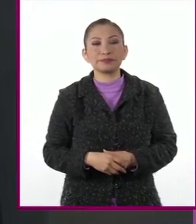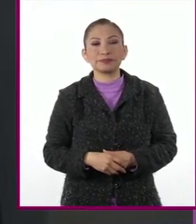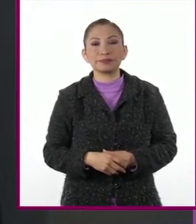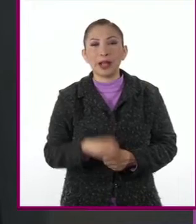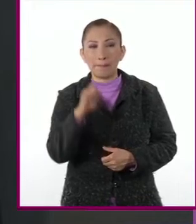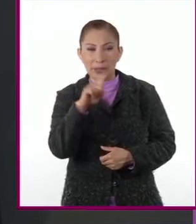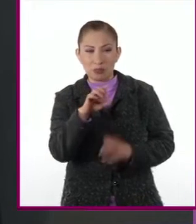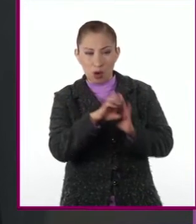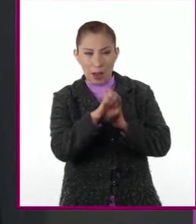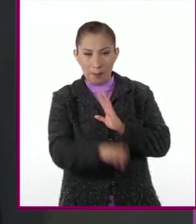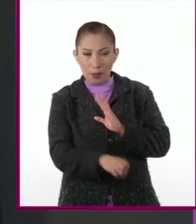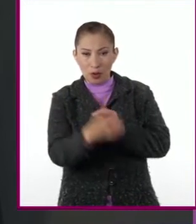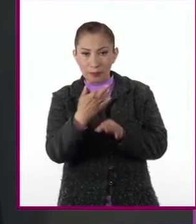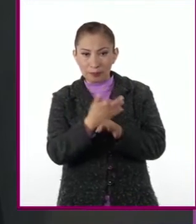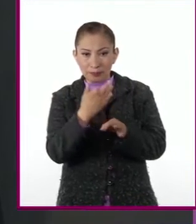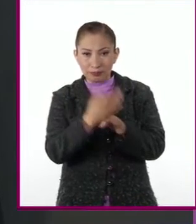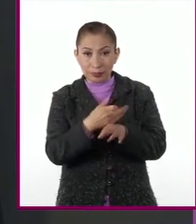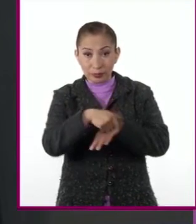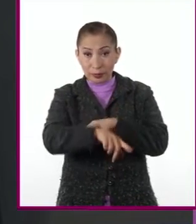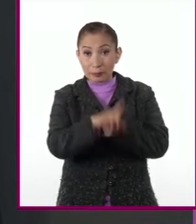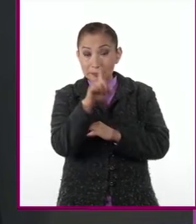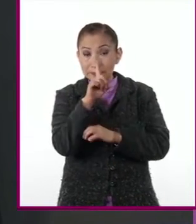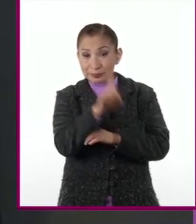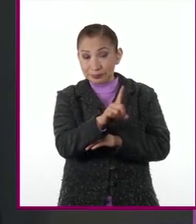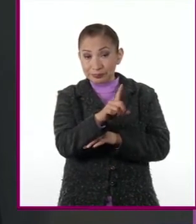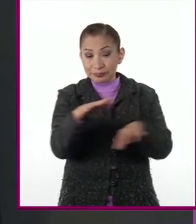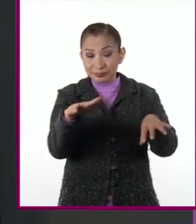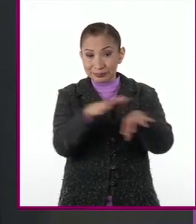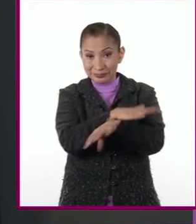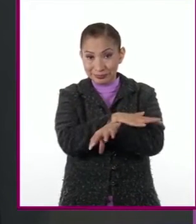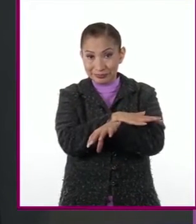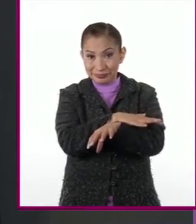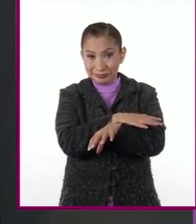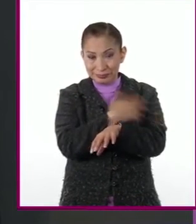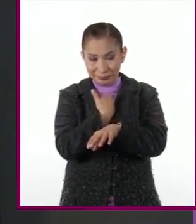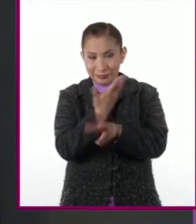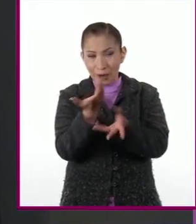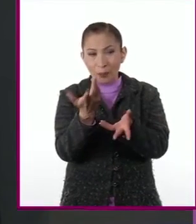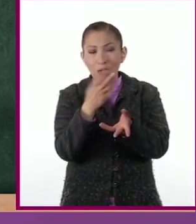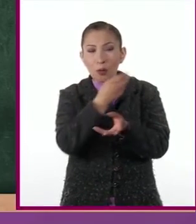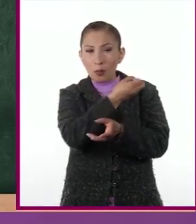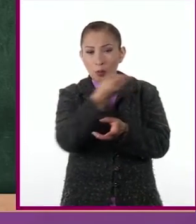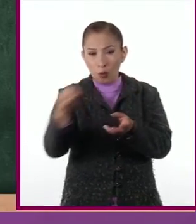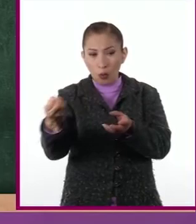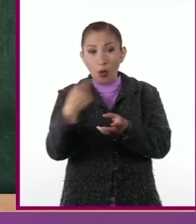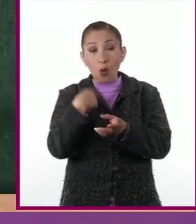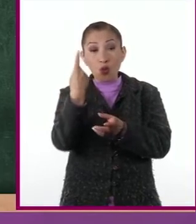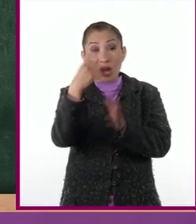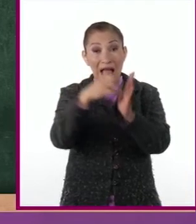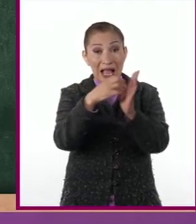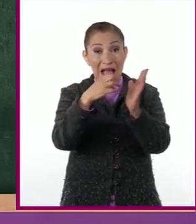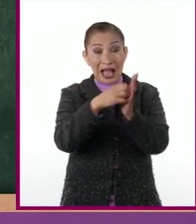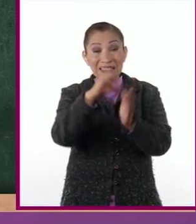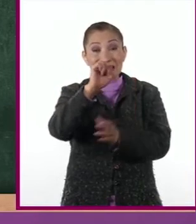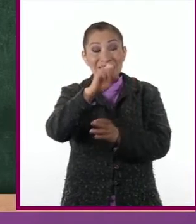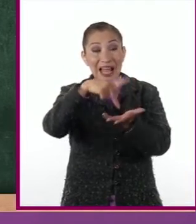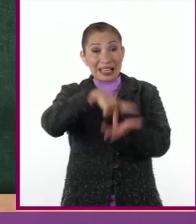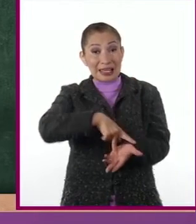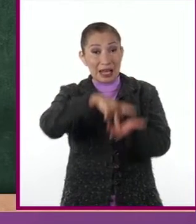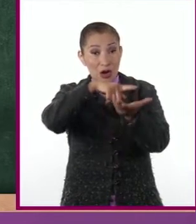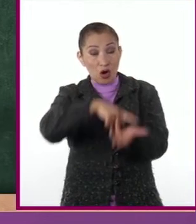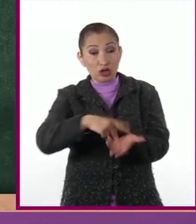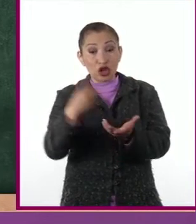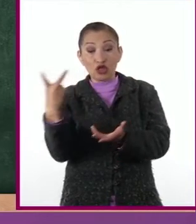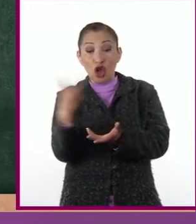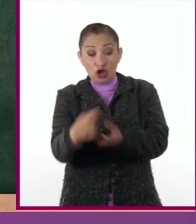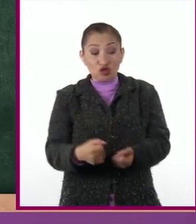Basándonos en el ejemplo número 1, modificamos el planteamiento a quedar: sobre una caja de 60 kilogramos actúan